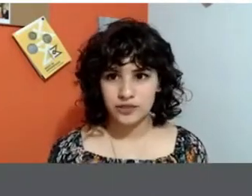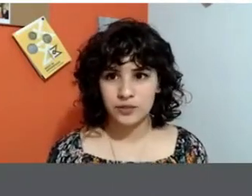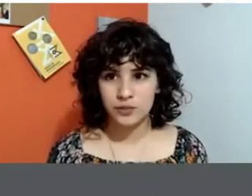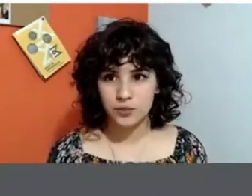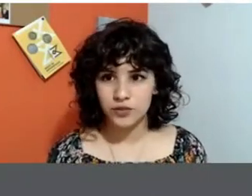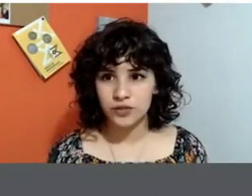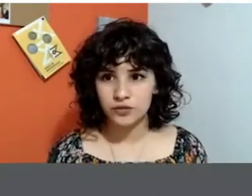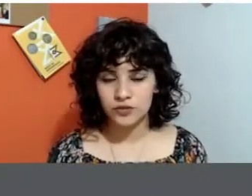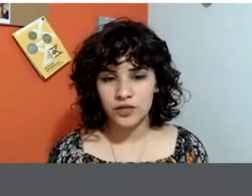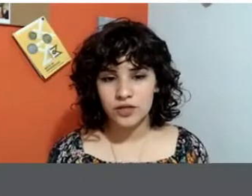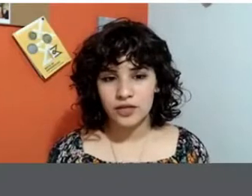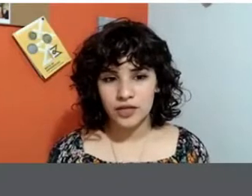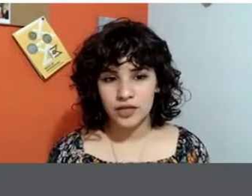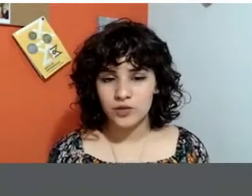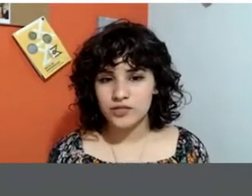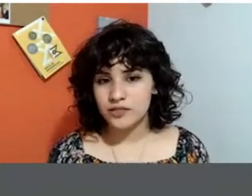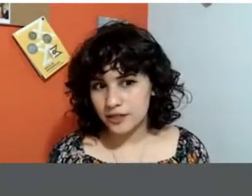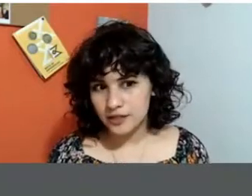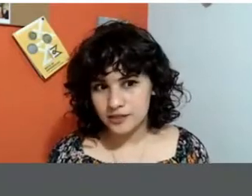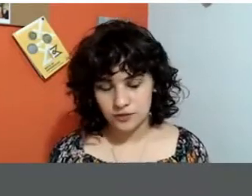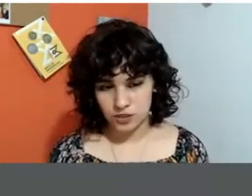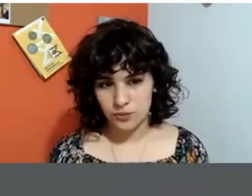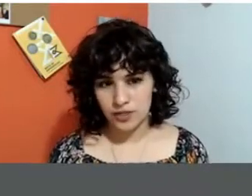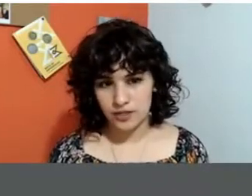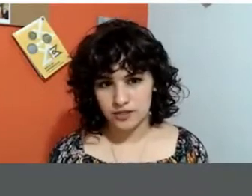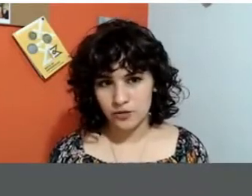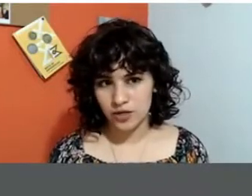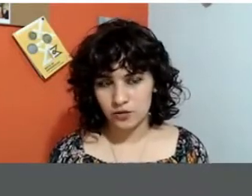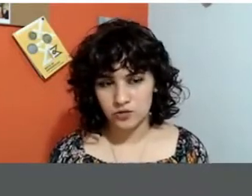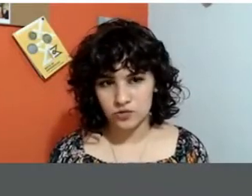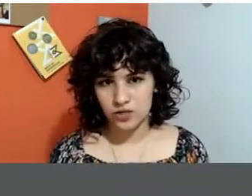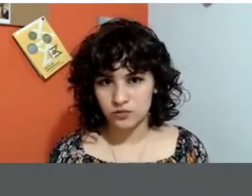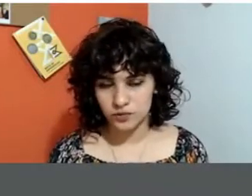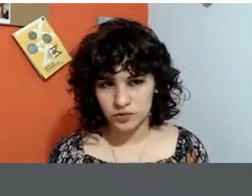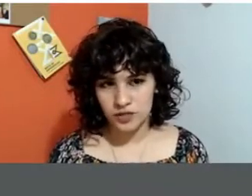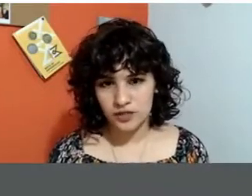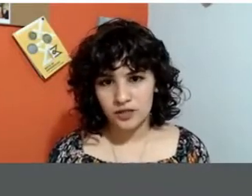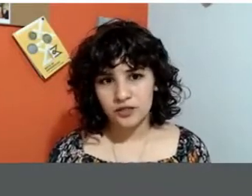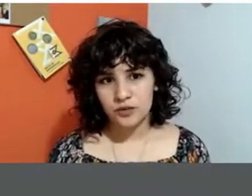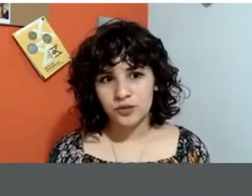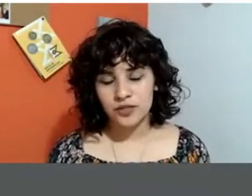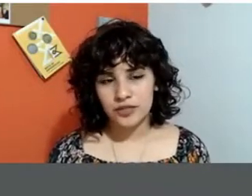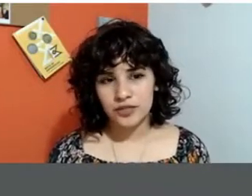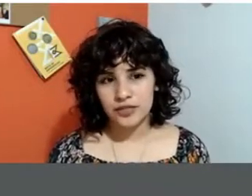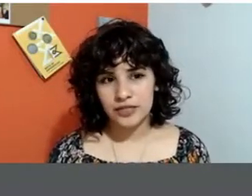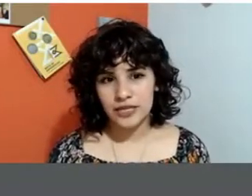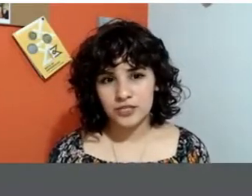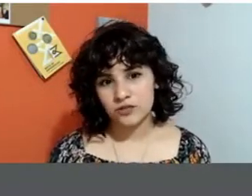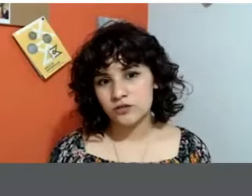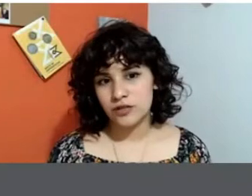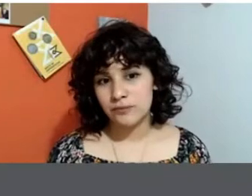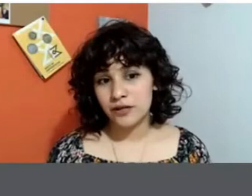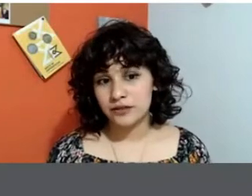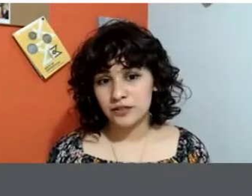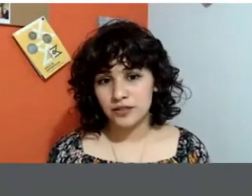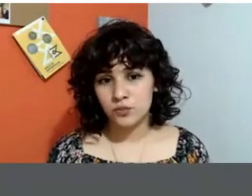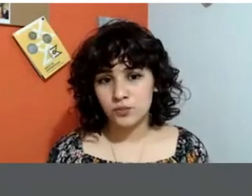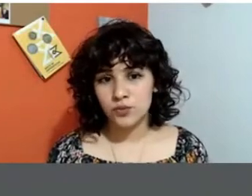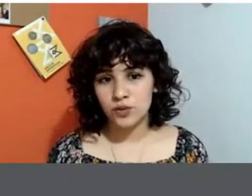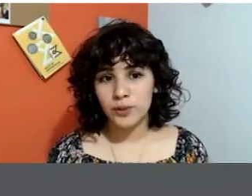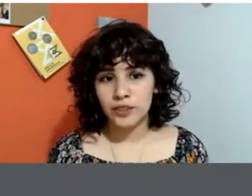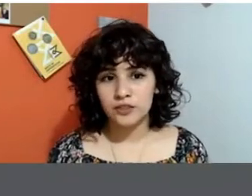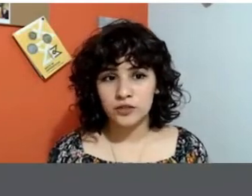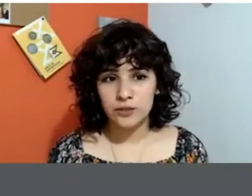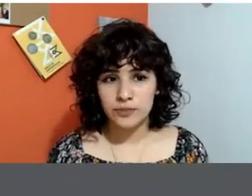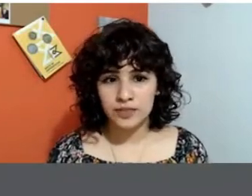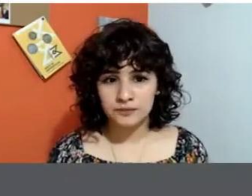puedan seguir proponiendo algunas ideas y cosas para desarrollar con sus alumnos, ¿no? Esto en verdad tiene un poco